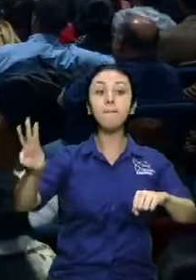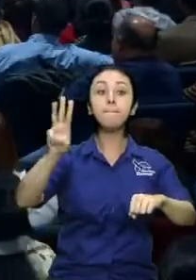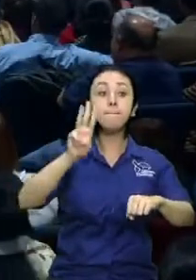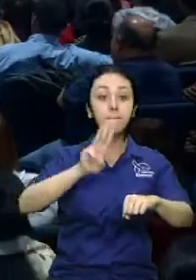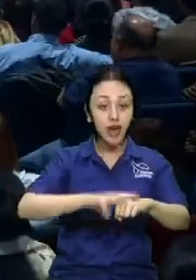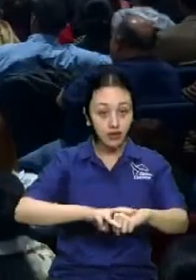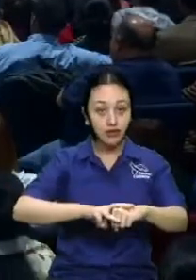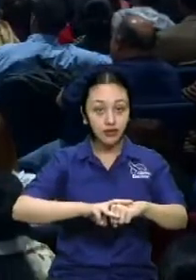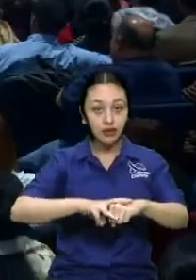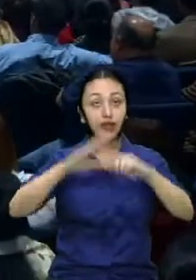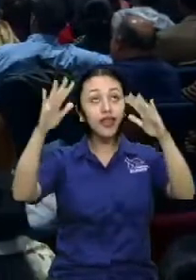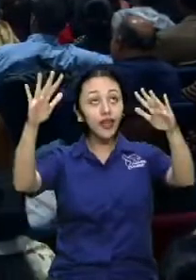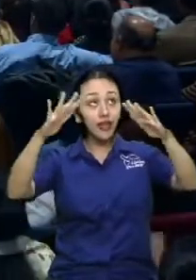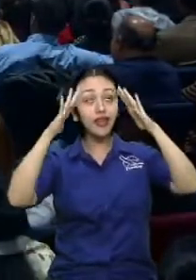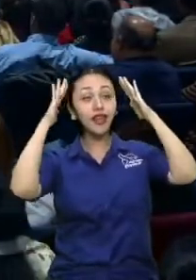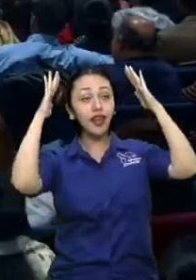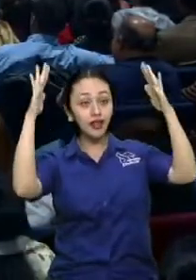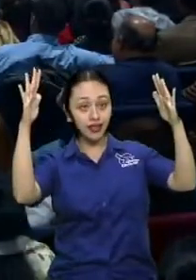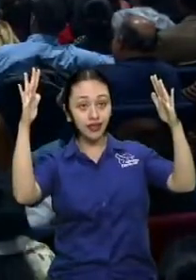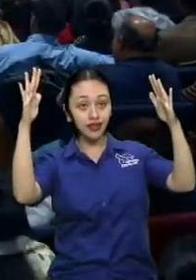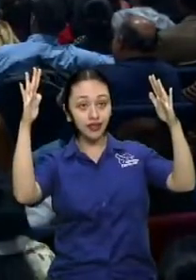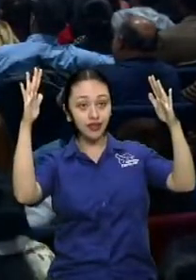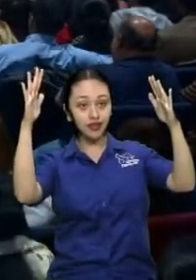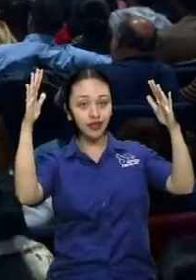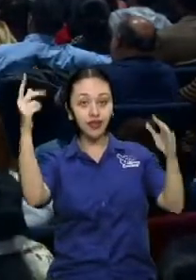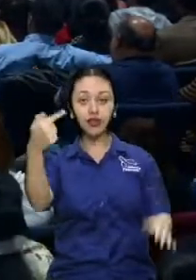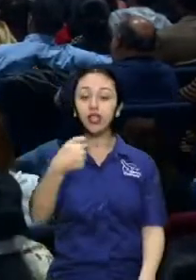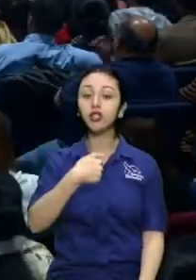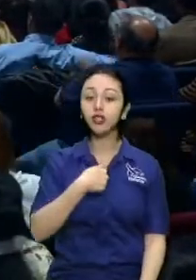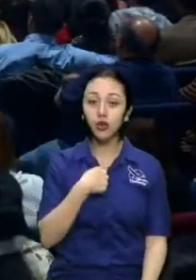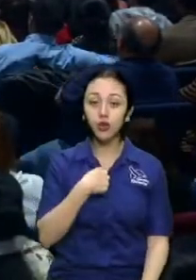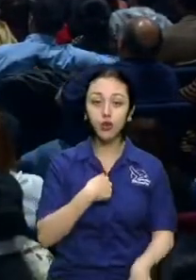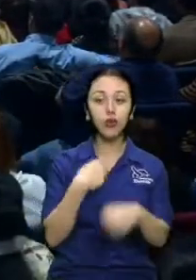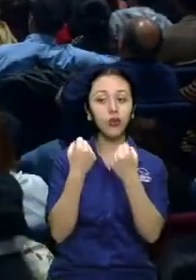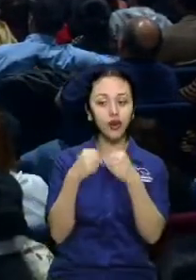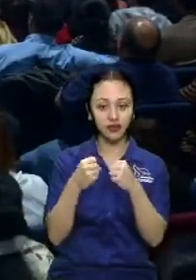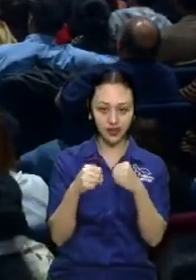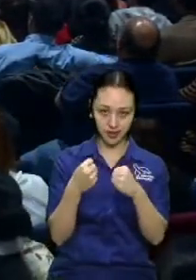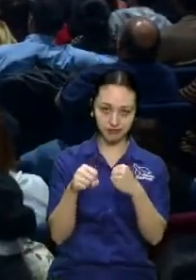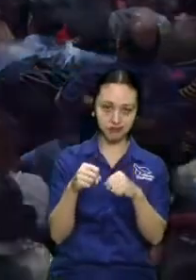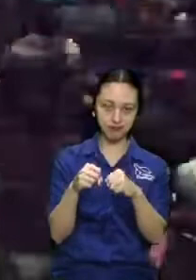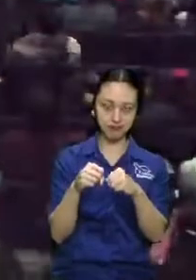Mayores de las que yo haya hecho.